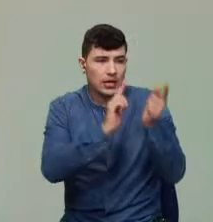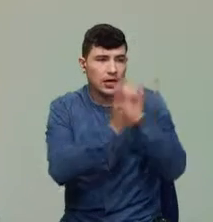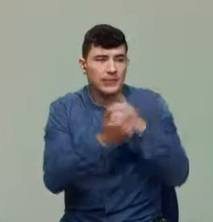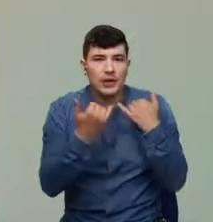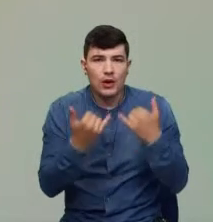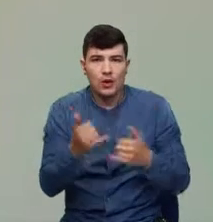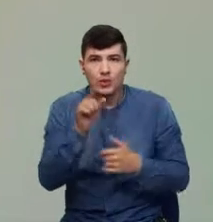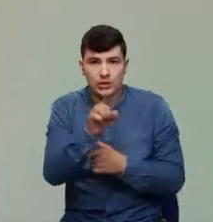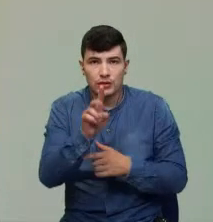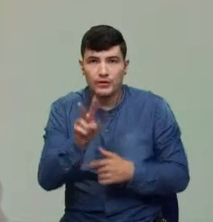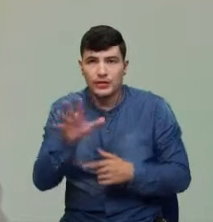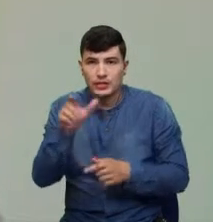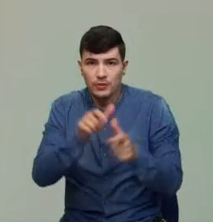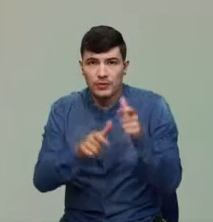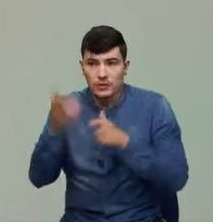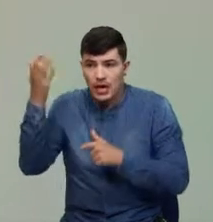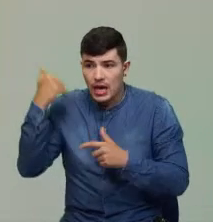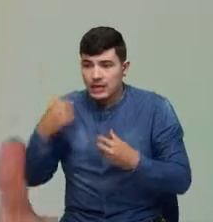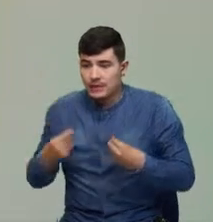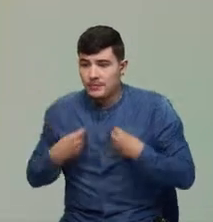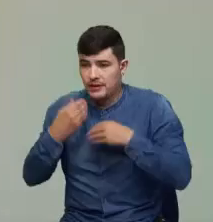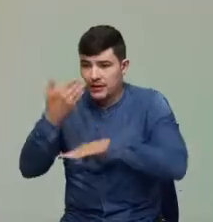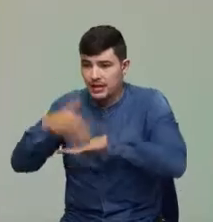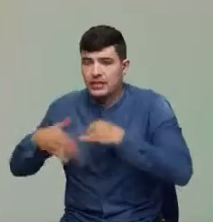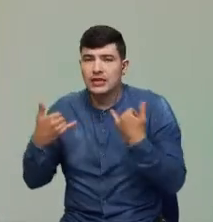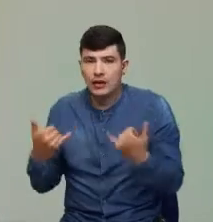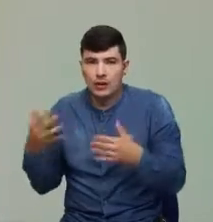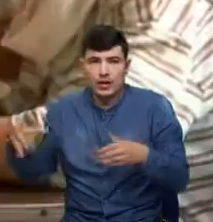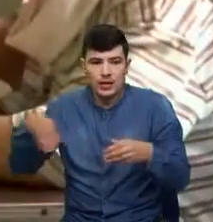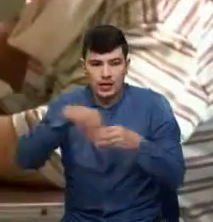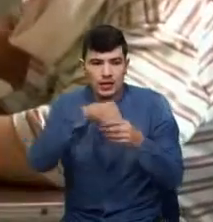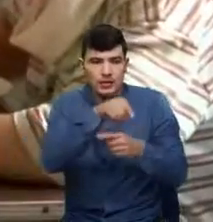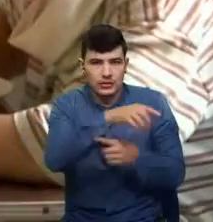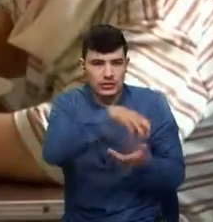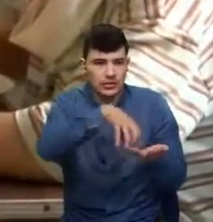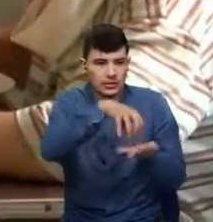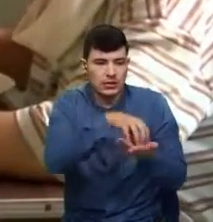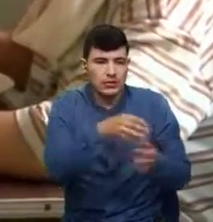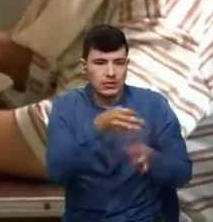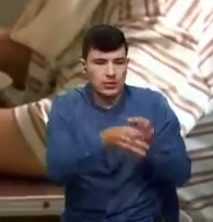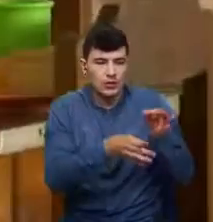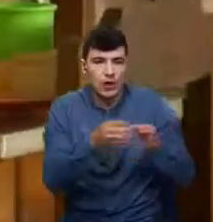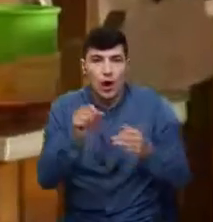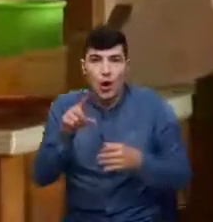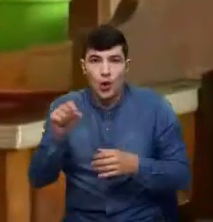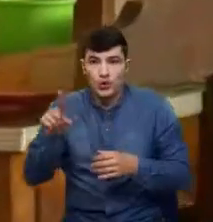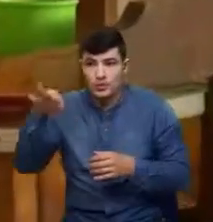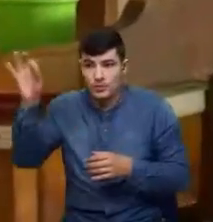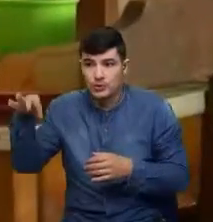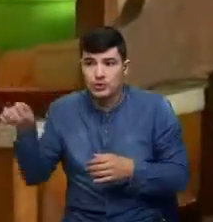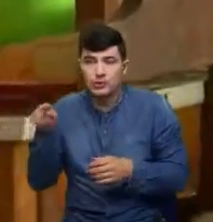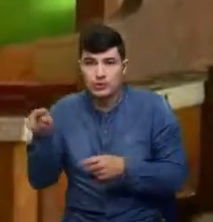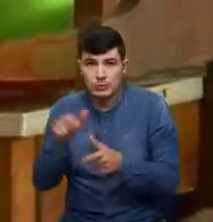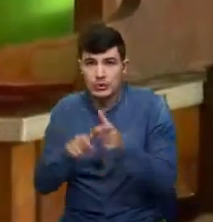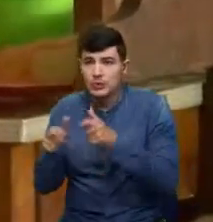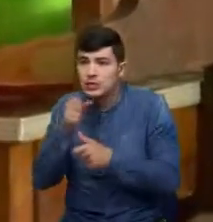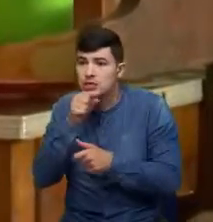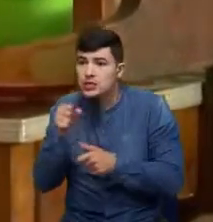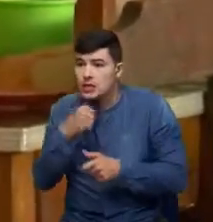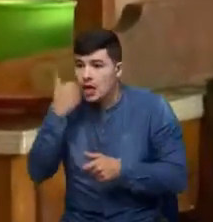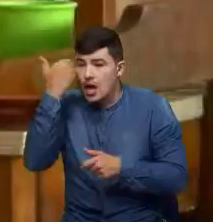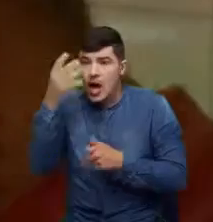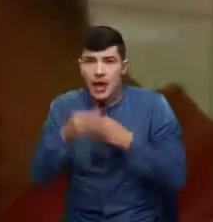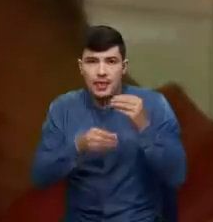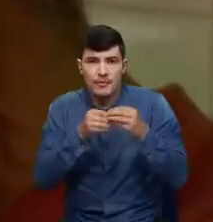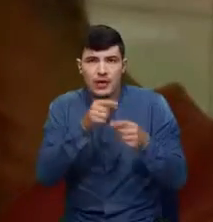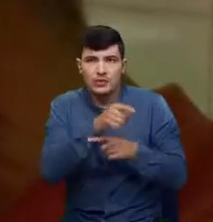125 abuelos que viven en la calle, abandonados por sus familias, hacen parte del centro de protección. En Colombia, el 11% de la población es adulta mayor y debido a la